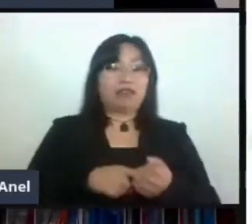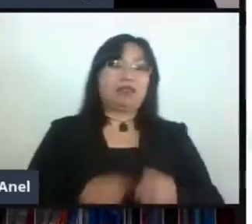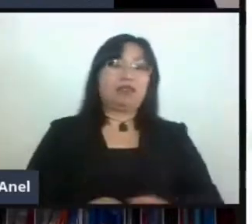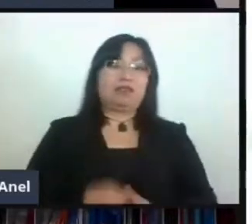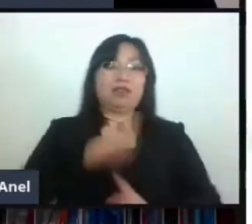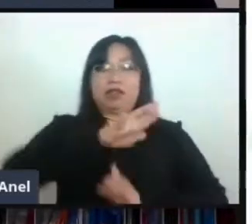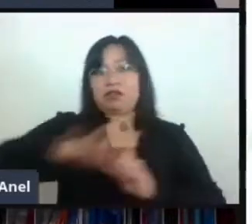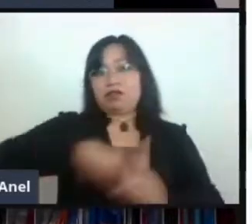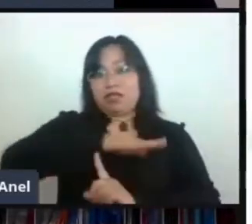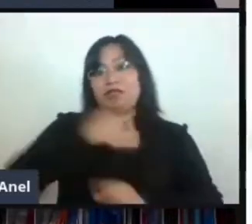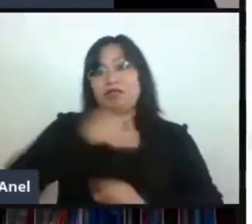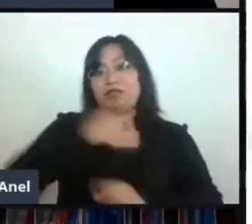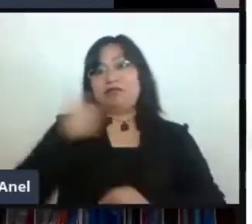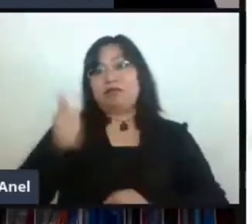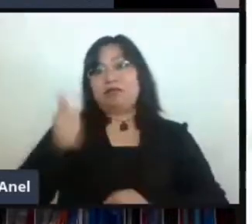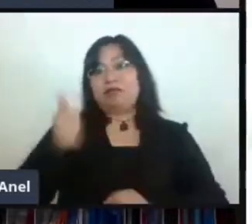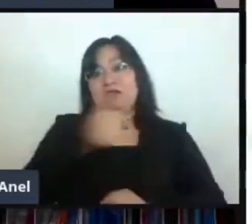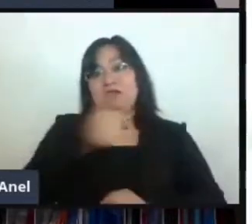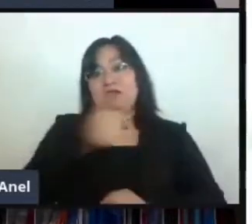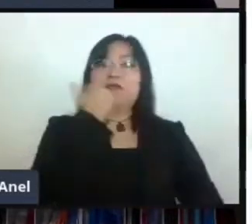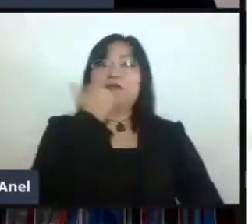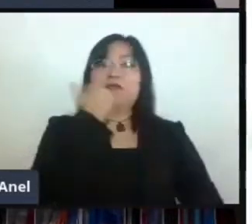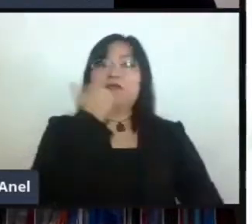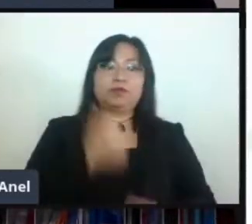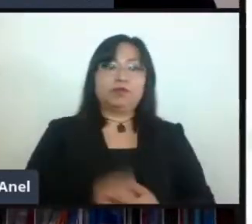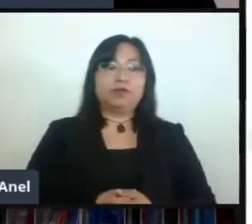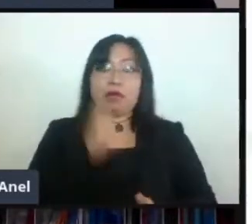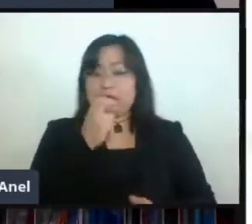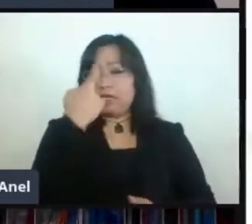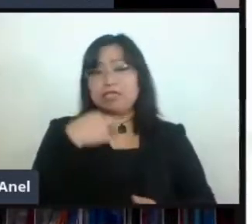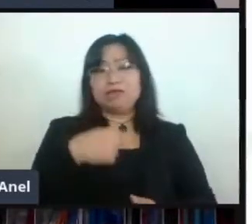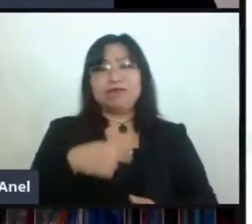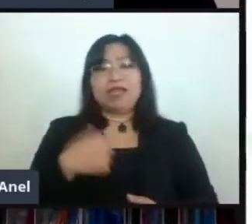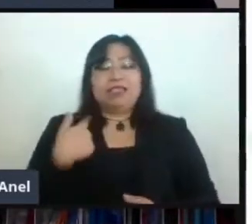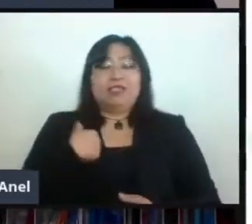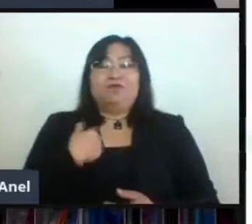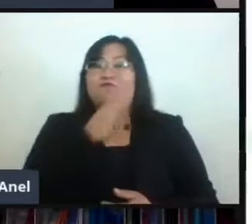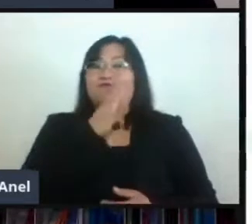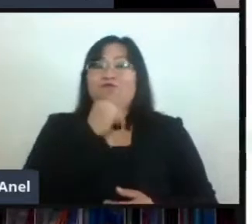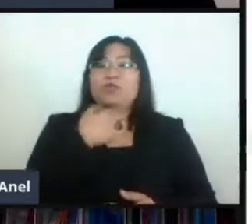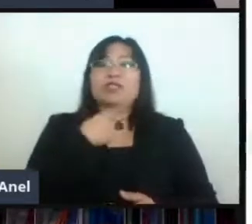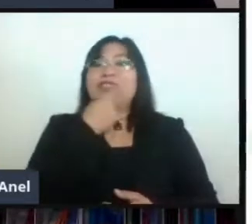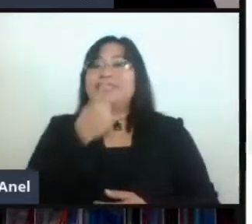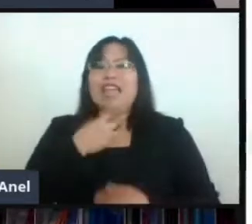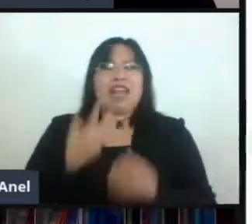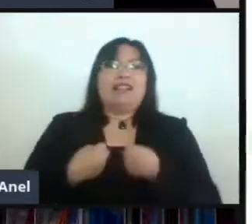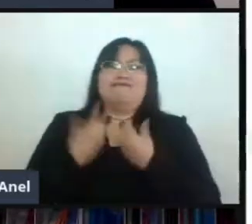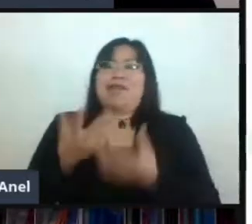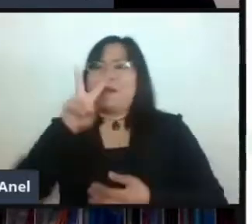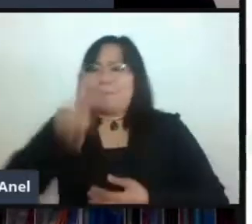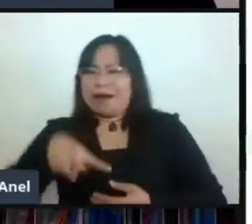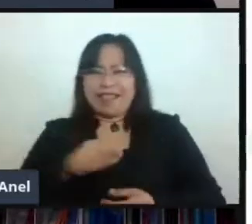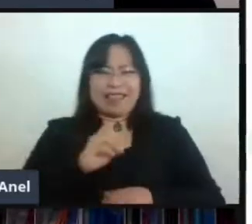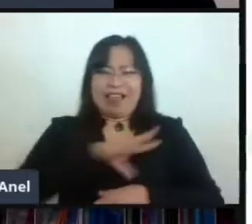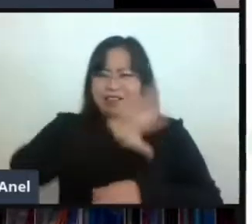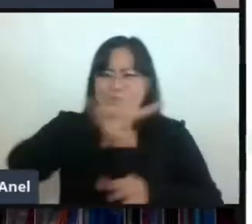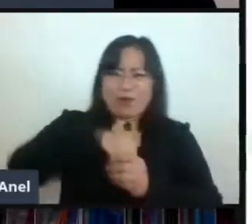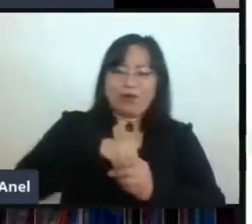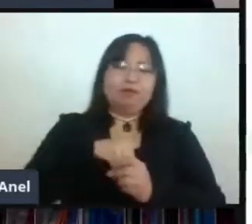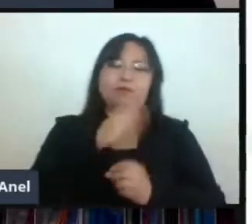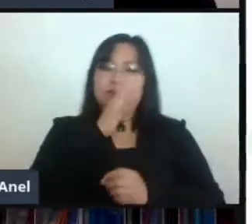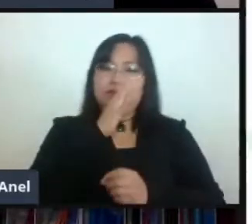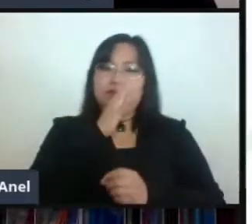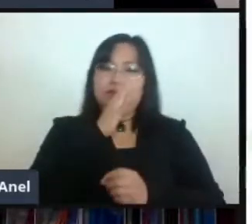eso no tenemos la verdad absoluta sobre la evaluación, pero sí podemos estar construyendo las